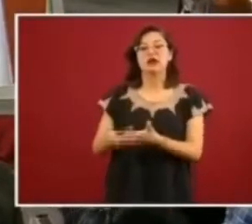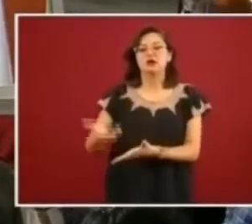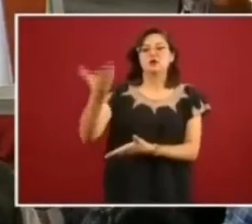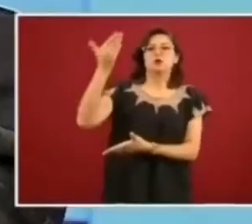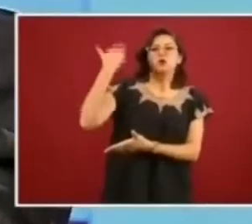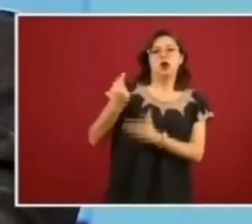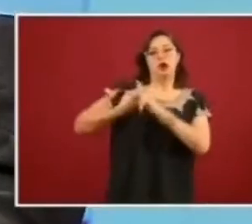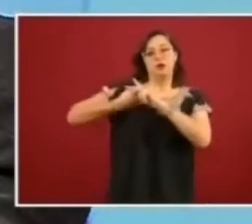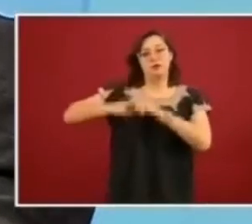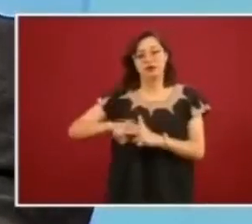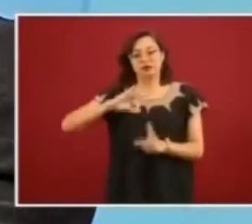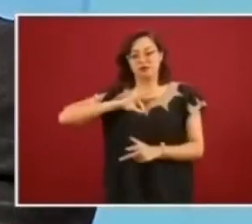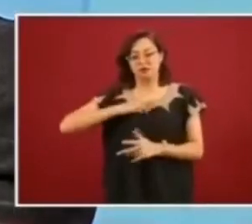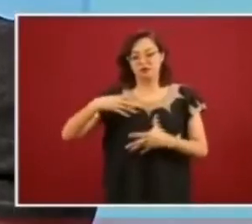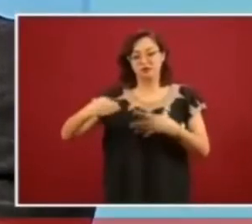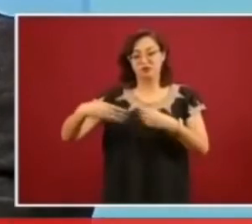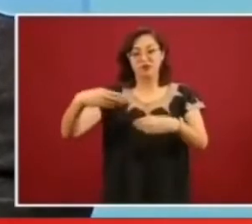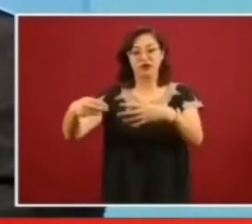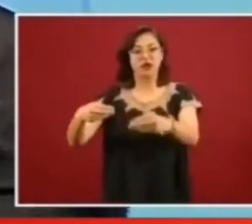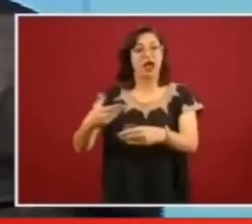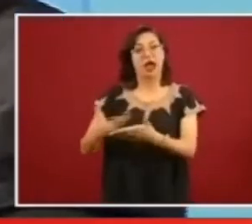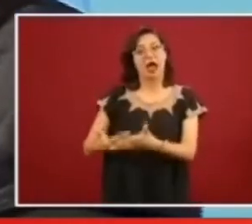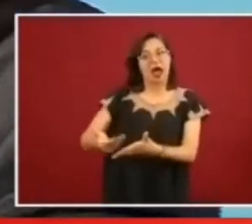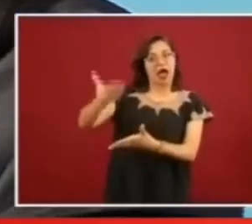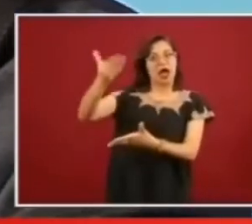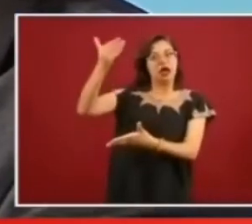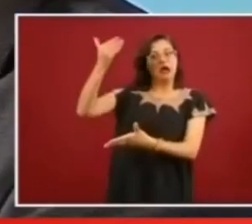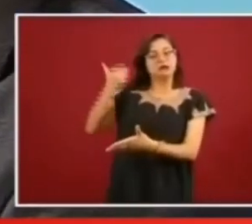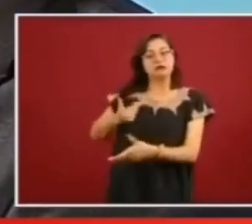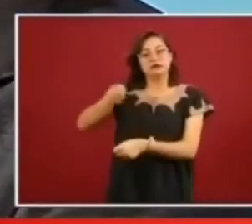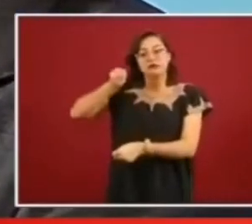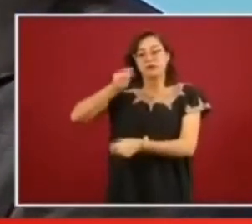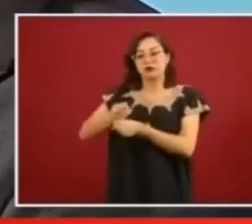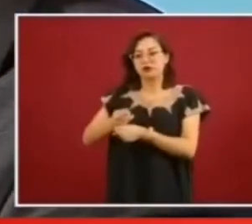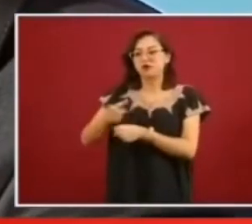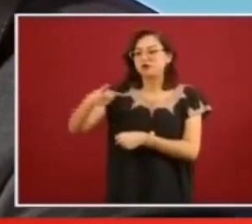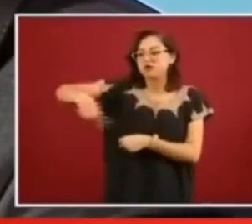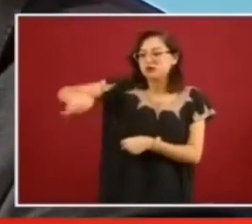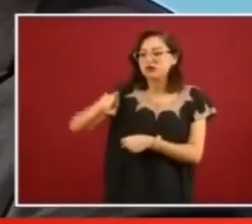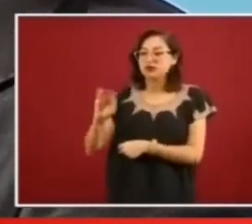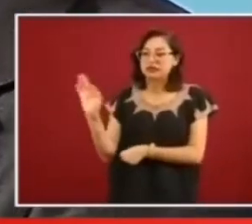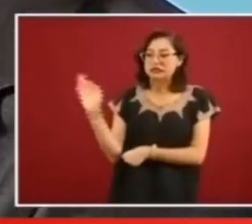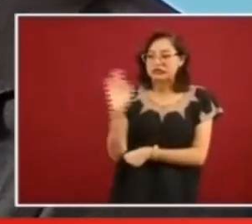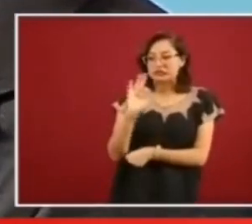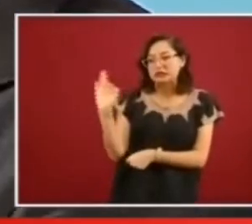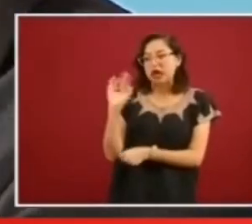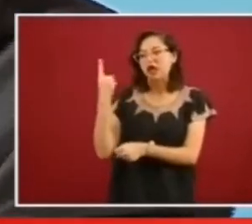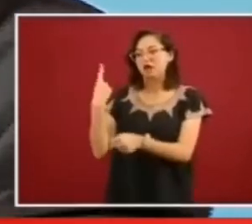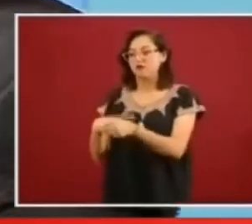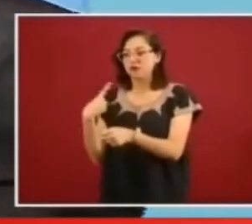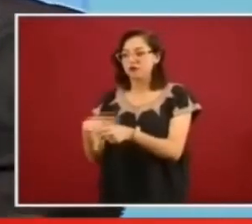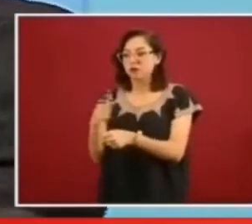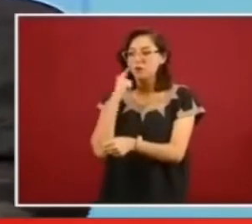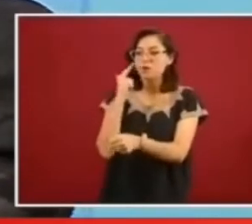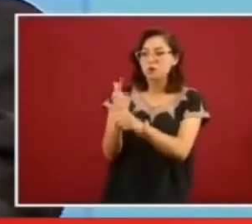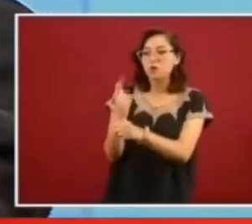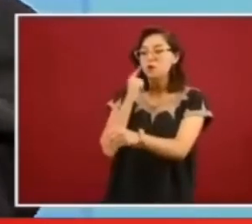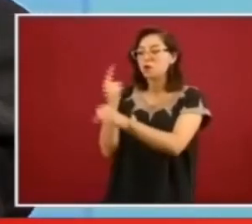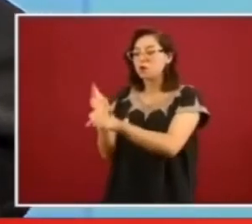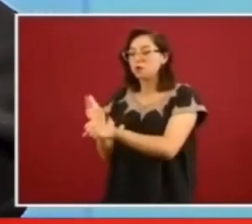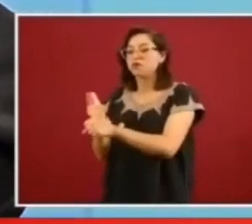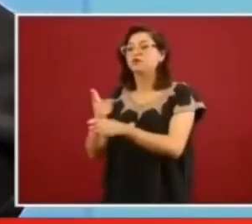de la epidemia, antes incluso que el primer caso, consiste en detectar a los casos sospechosos y al tiempo que se les toma